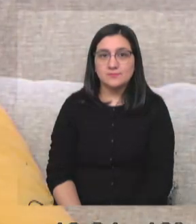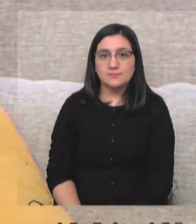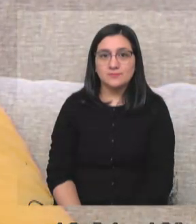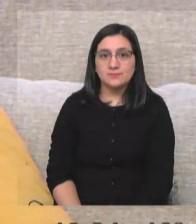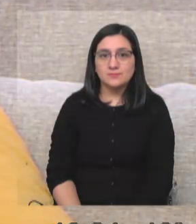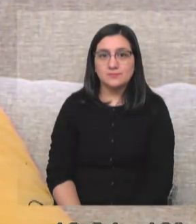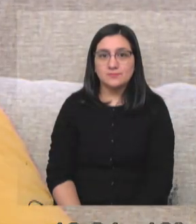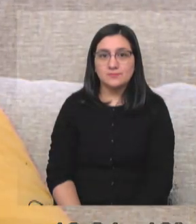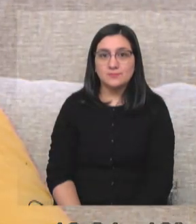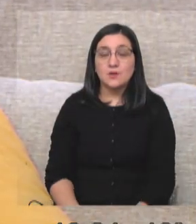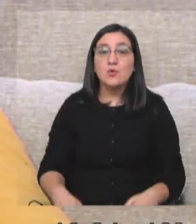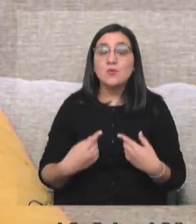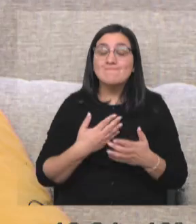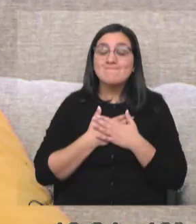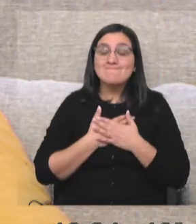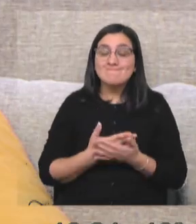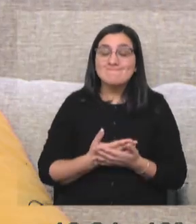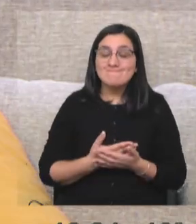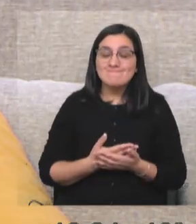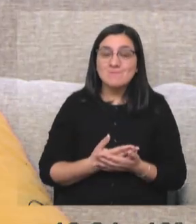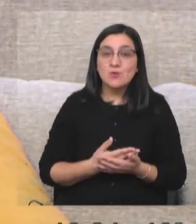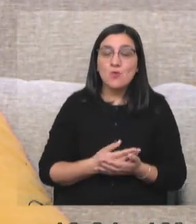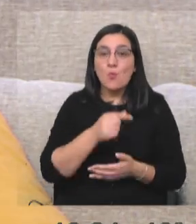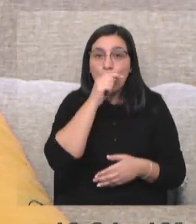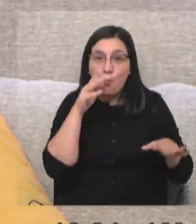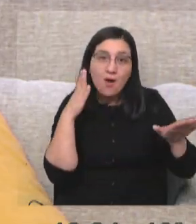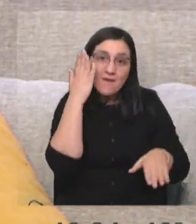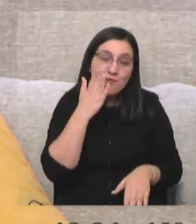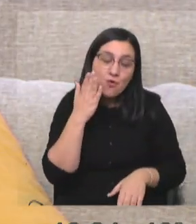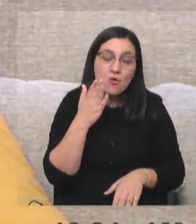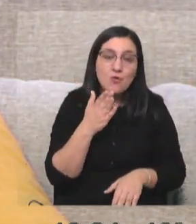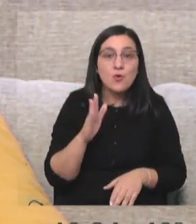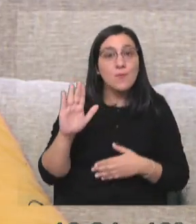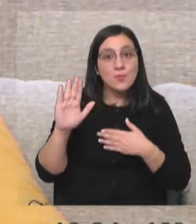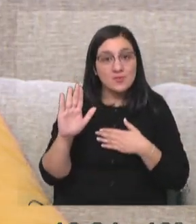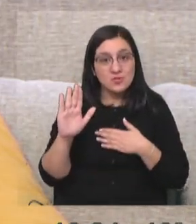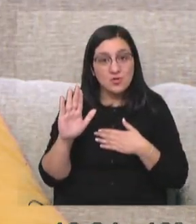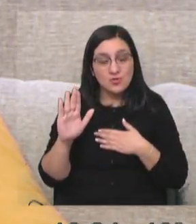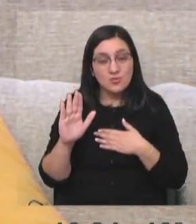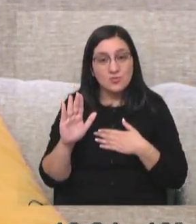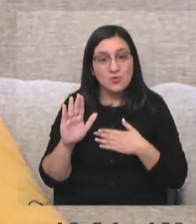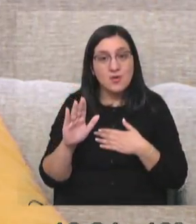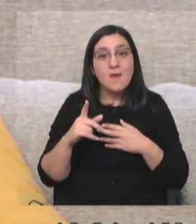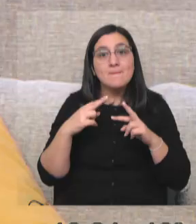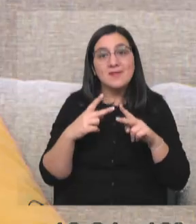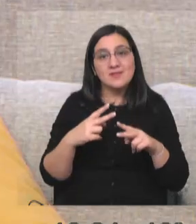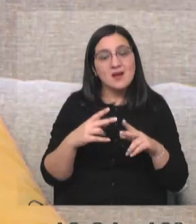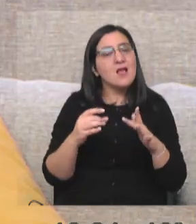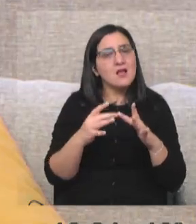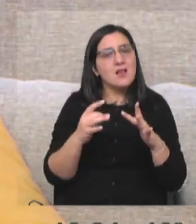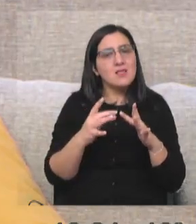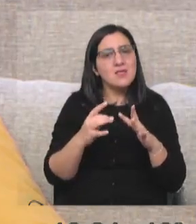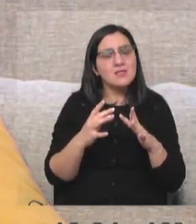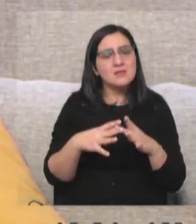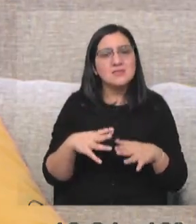sus veladas. Y nuestro querido Cuervo desde el pasado viernes nos dijo que, más allá de traer nos siempre prometió alguna novedad, nos prometió mantener la vara alta en esto de